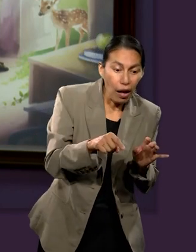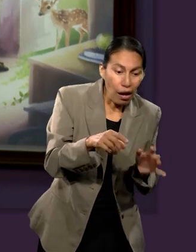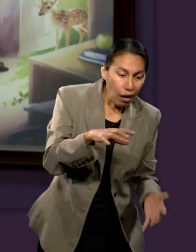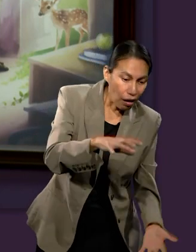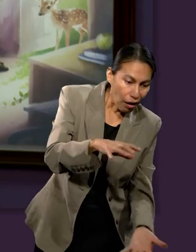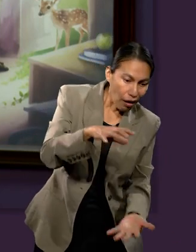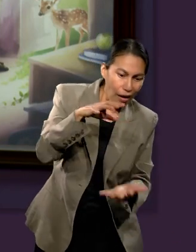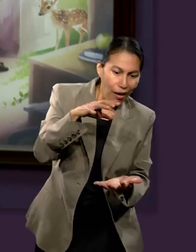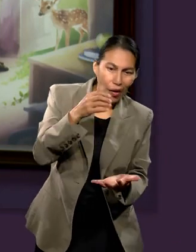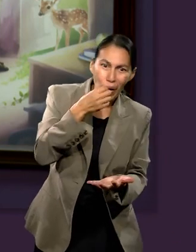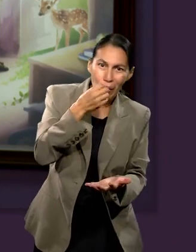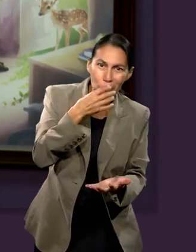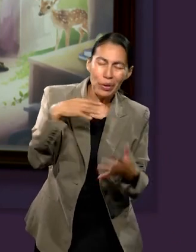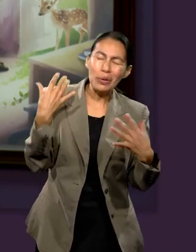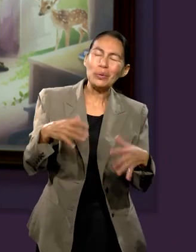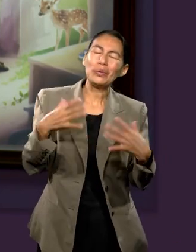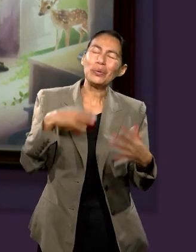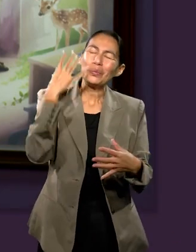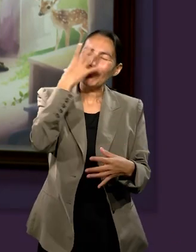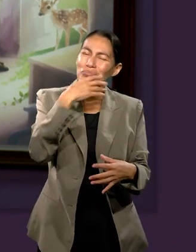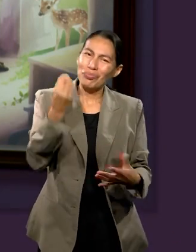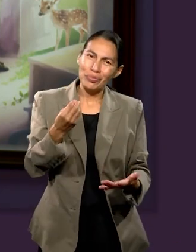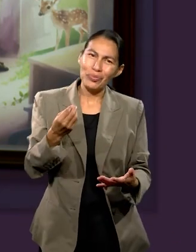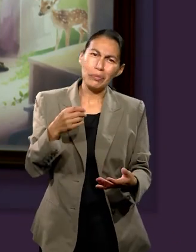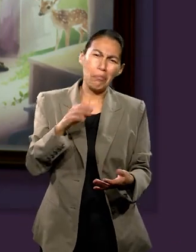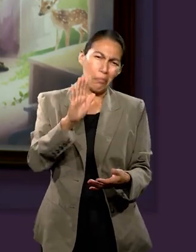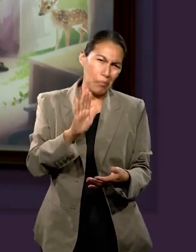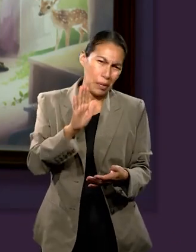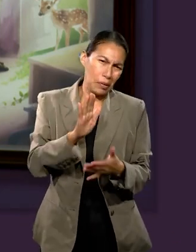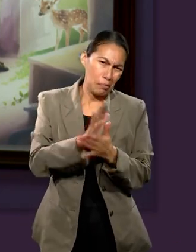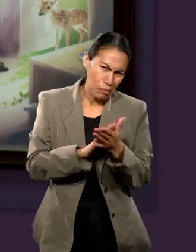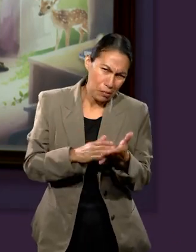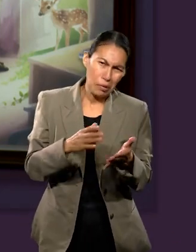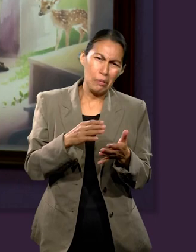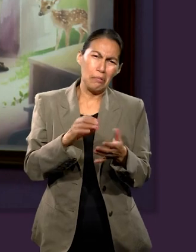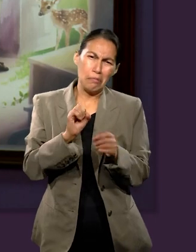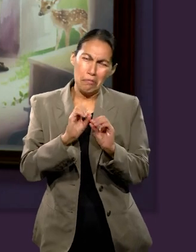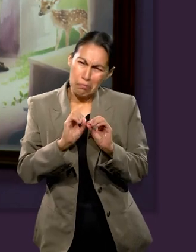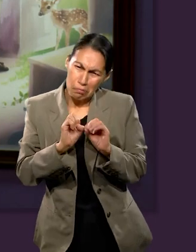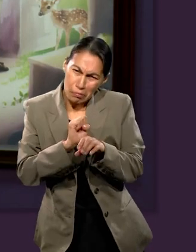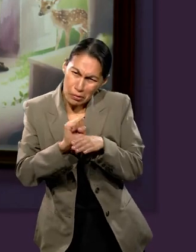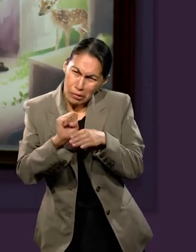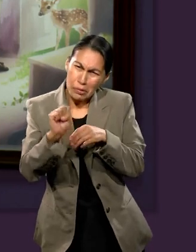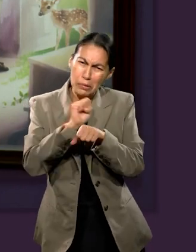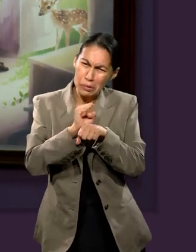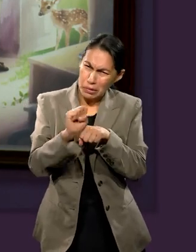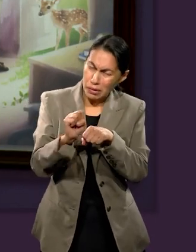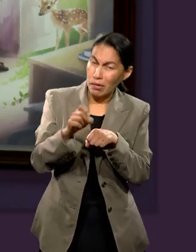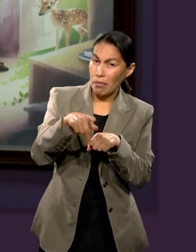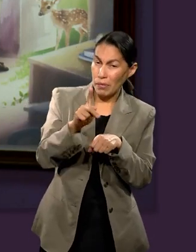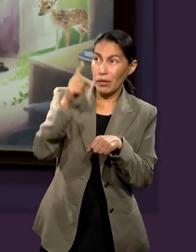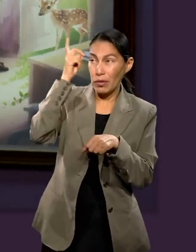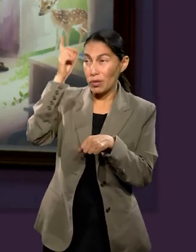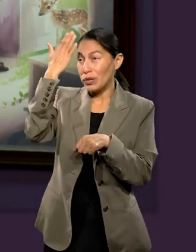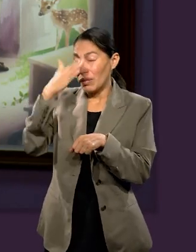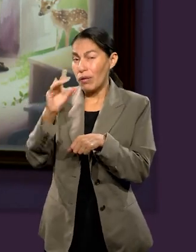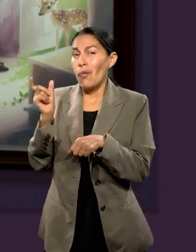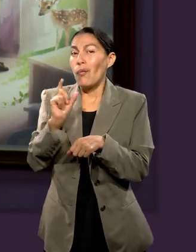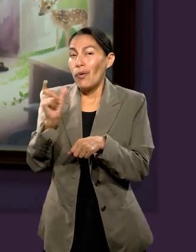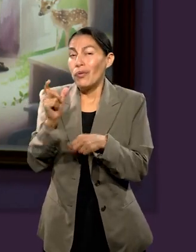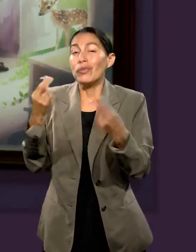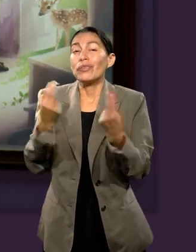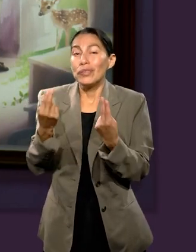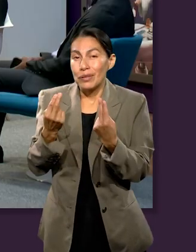puede ser algo Aparentemente sencillo pero que realmente Dios sabe exactamente lo que necesitamos y cuando lo necesitamos